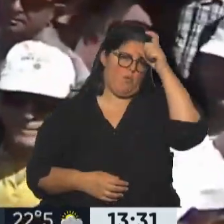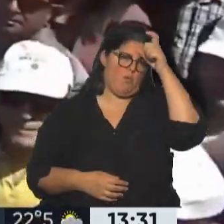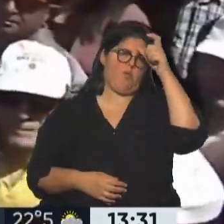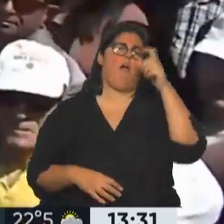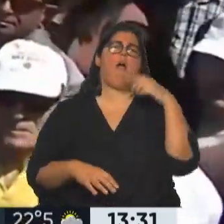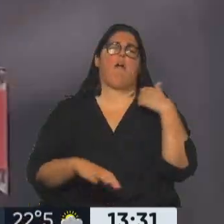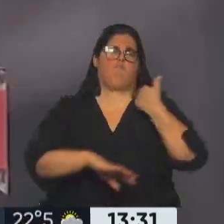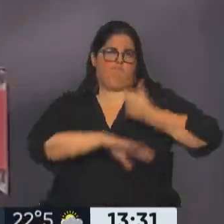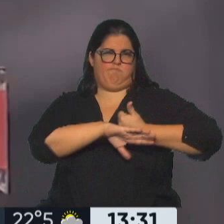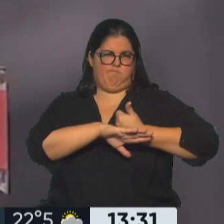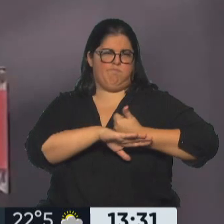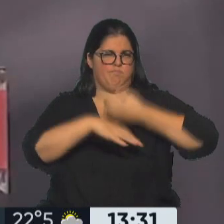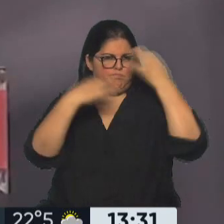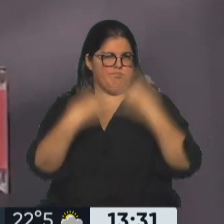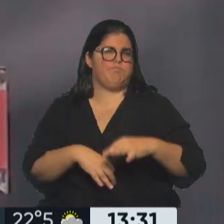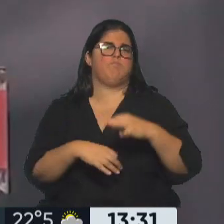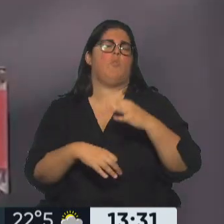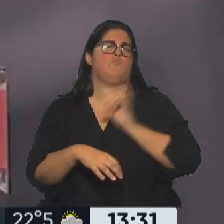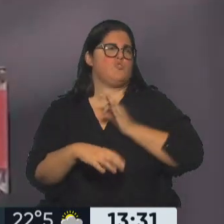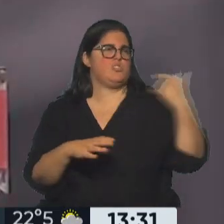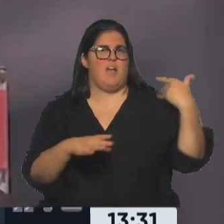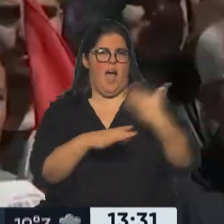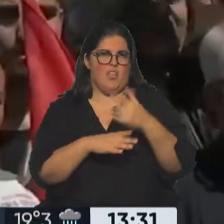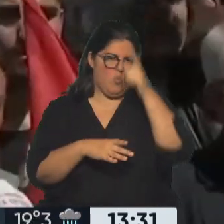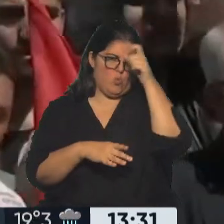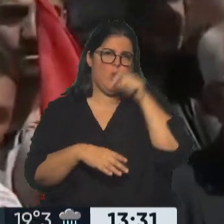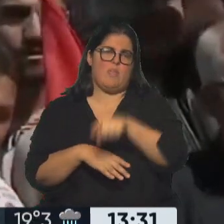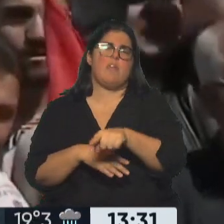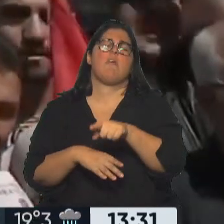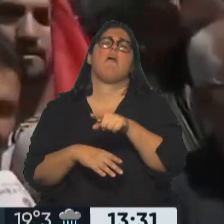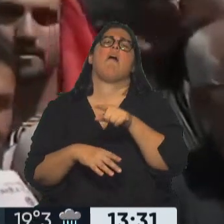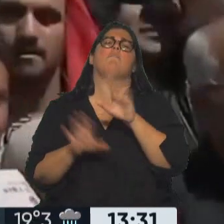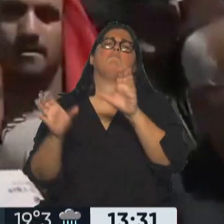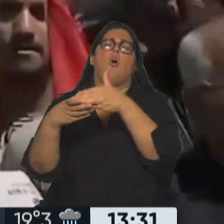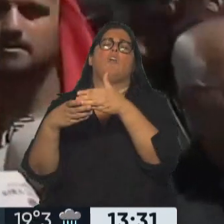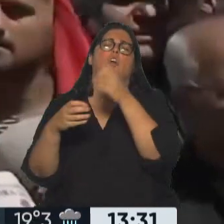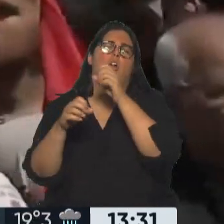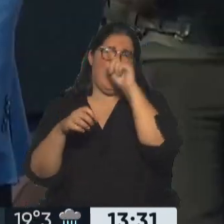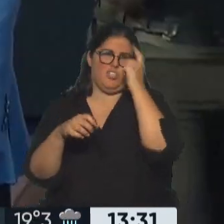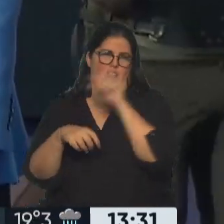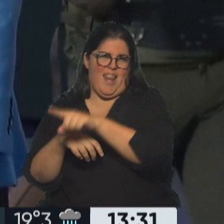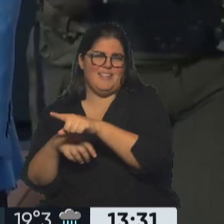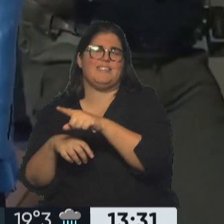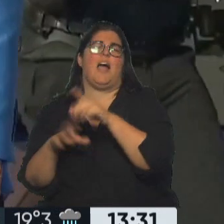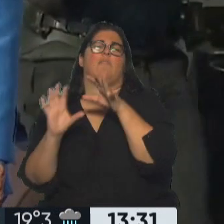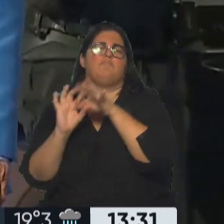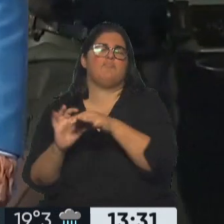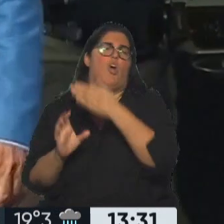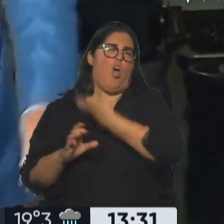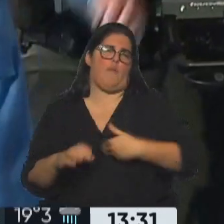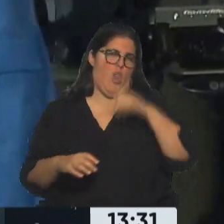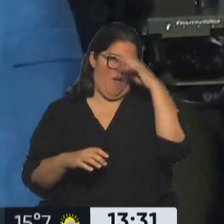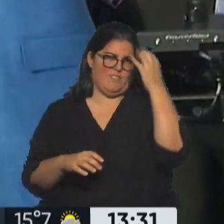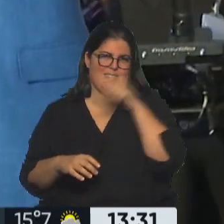los 60, pero con raíces aún anteriores, los sectores nacionalistas integran tanto la coalición oficialista, representados allí por el